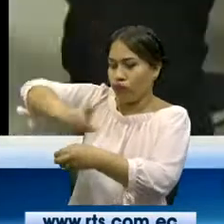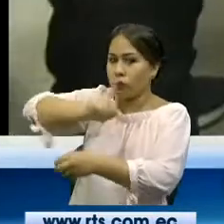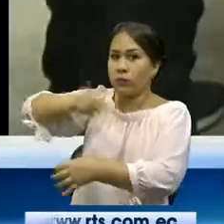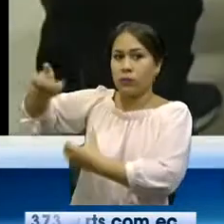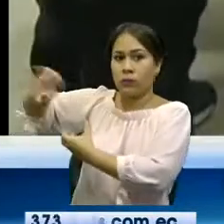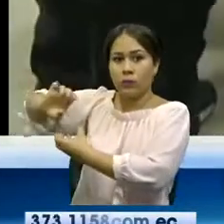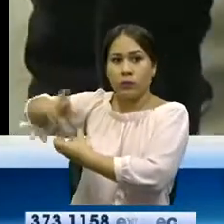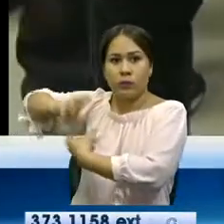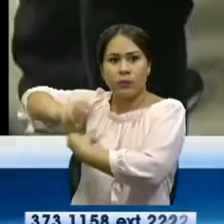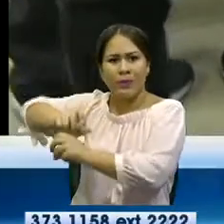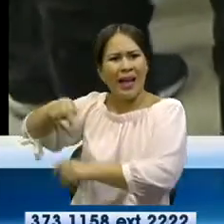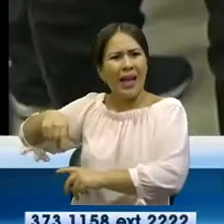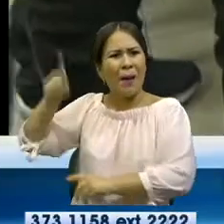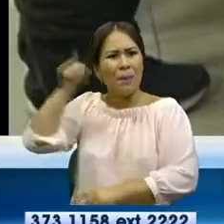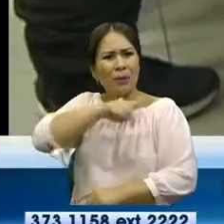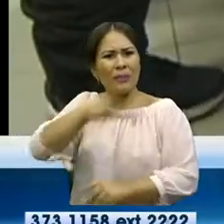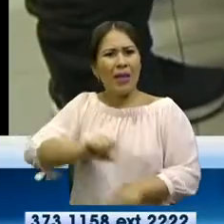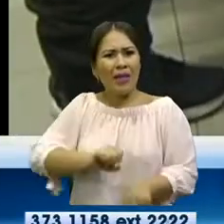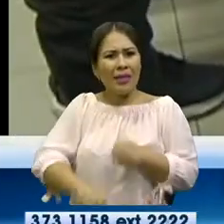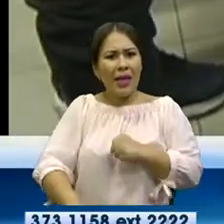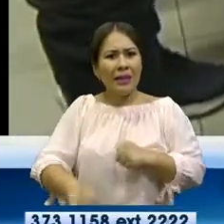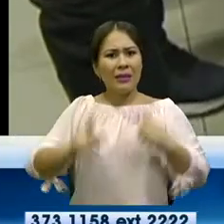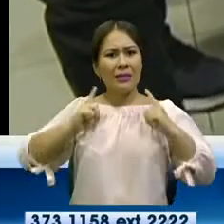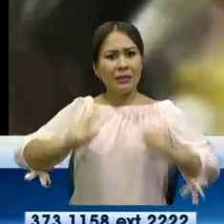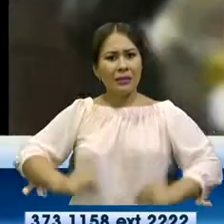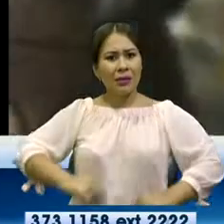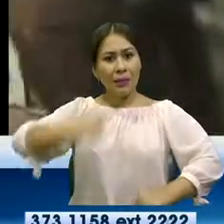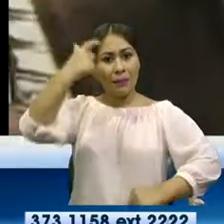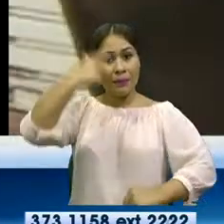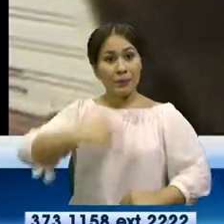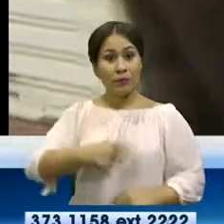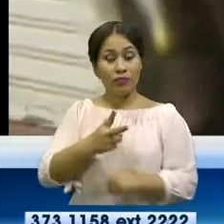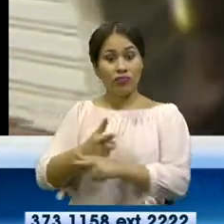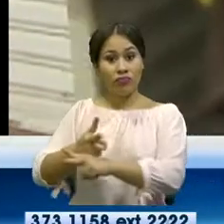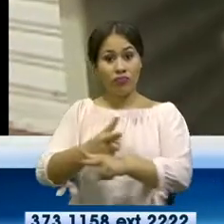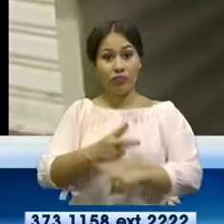productos que son consumidos por los ciudadanos, informó Charlie Pisa.